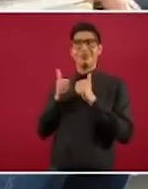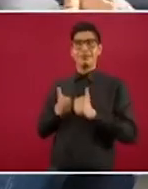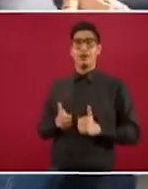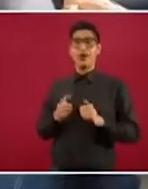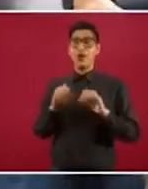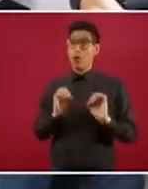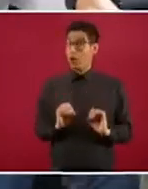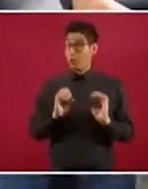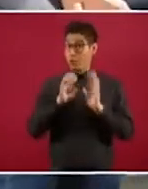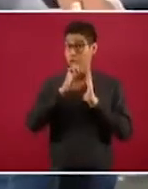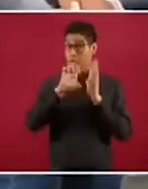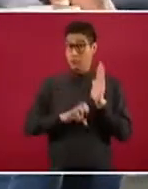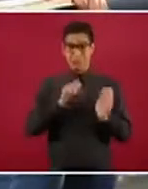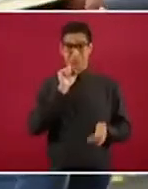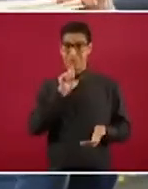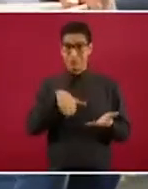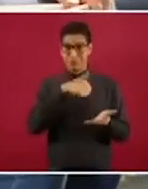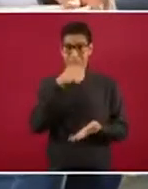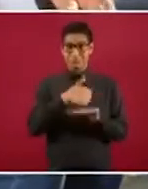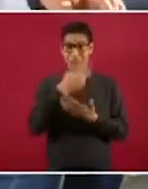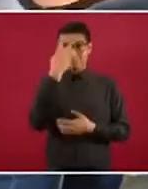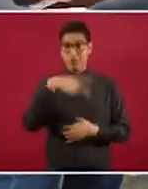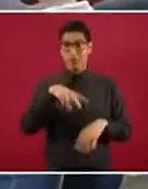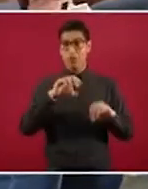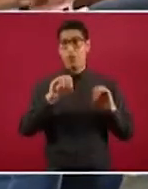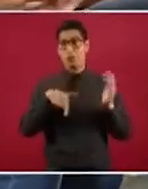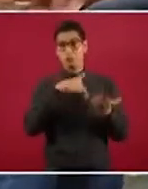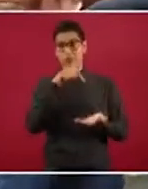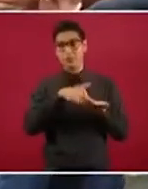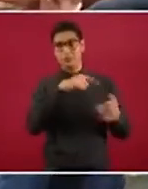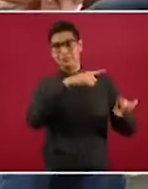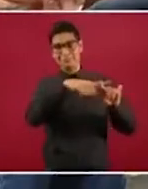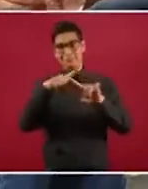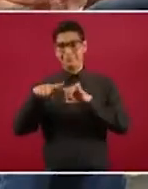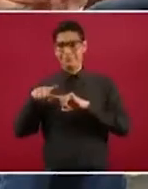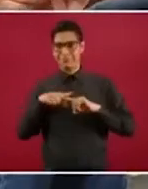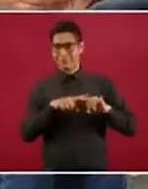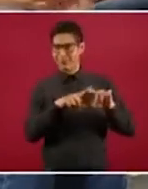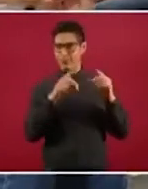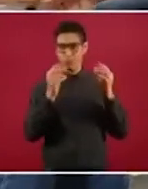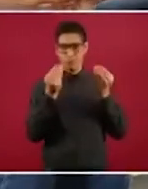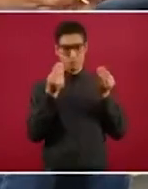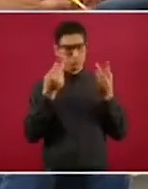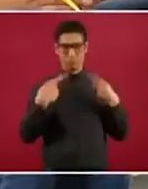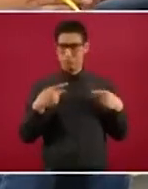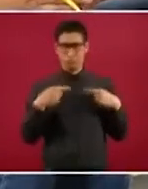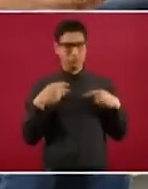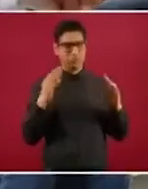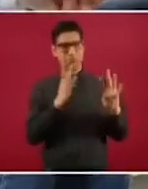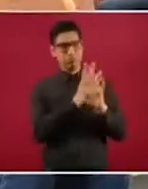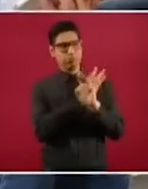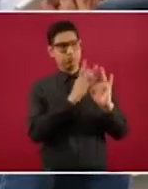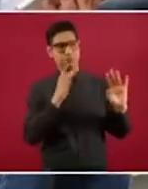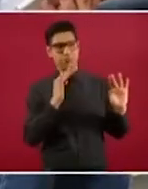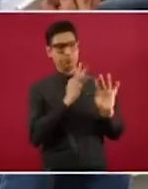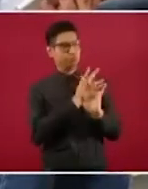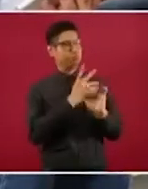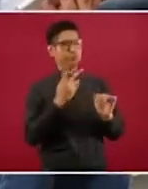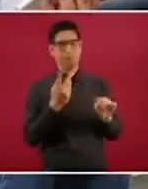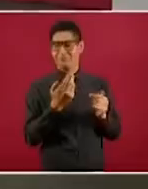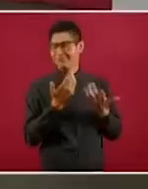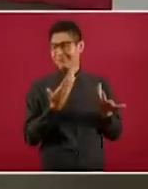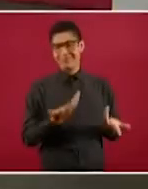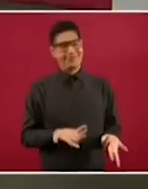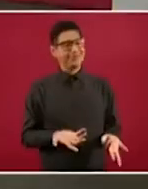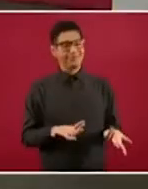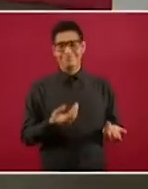de México, en varios lugares, la gente sigue masivamente en las calles. Una última cosa. Ya nos han